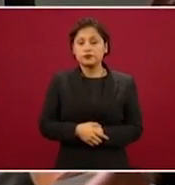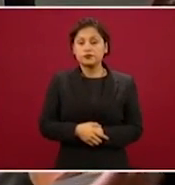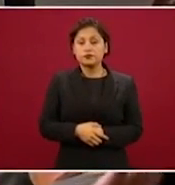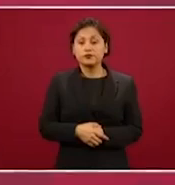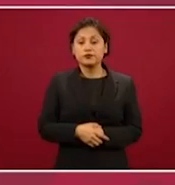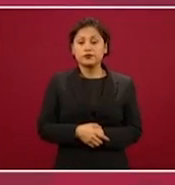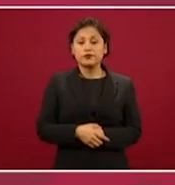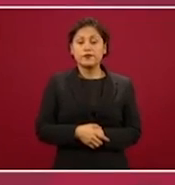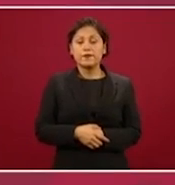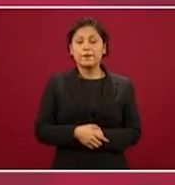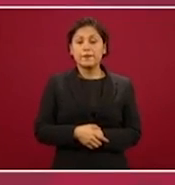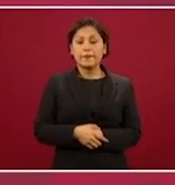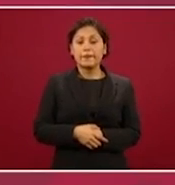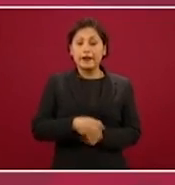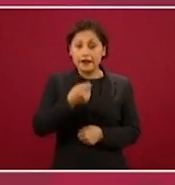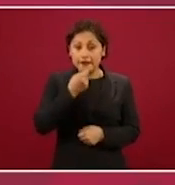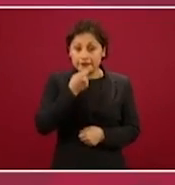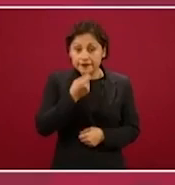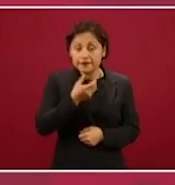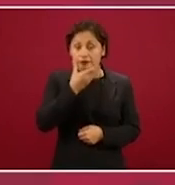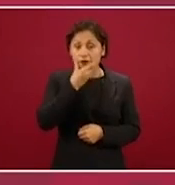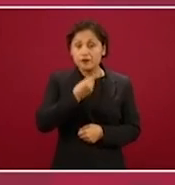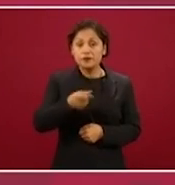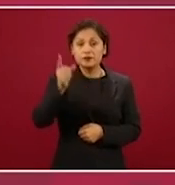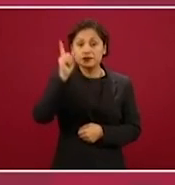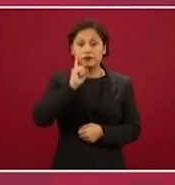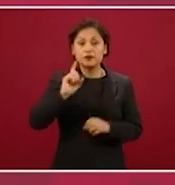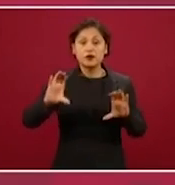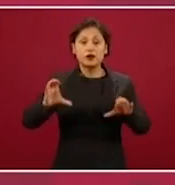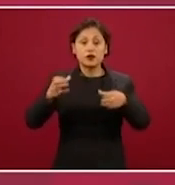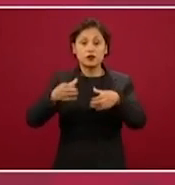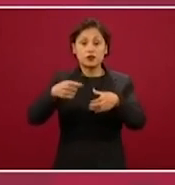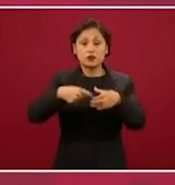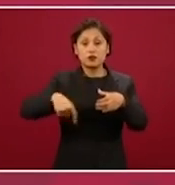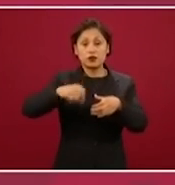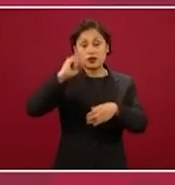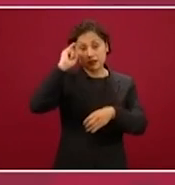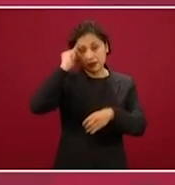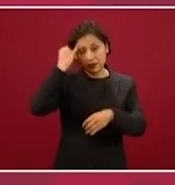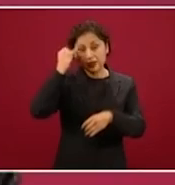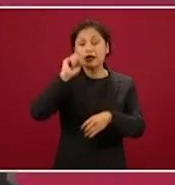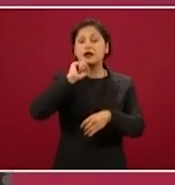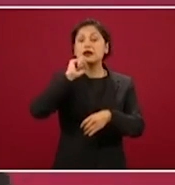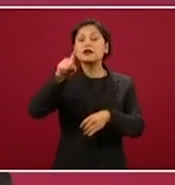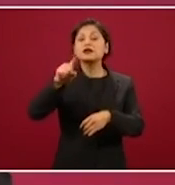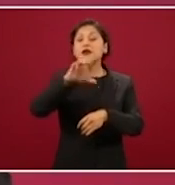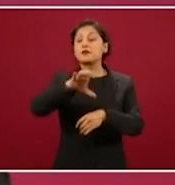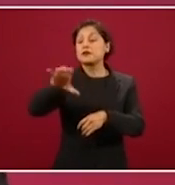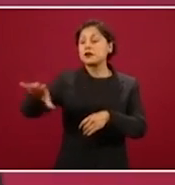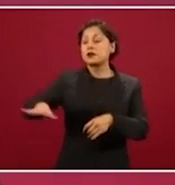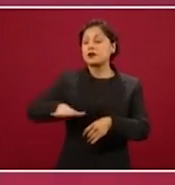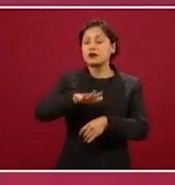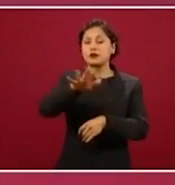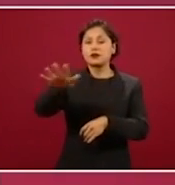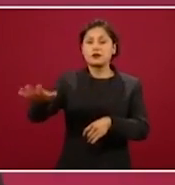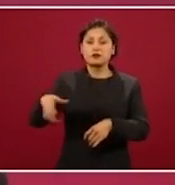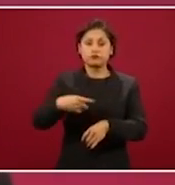niños de comunidades y de colonias populares. Entonces, todo esto